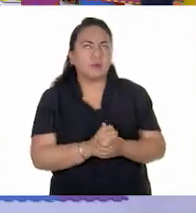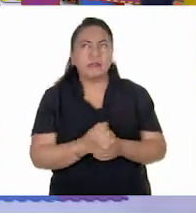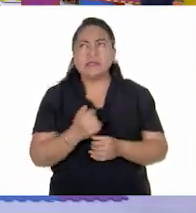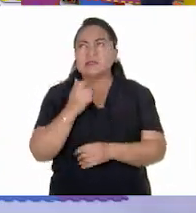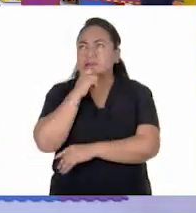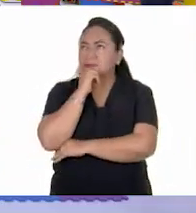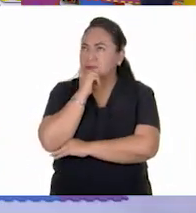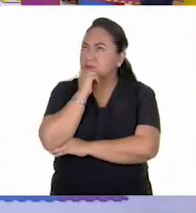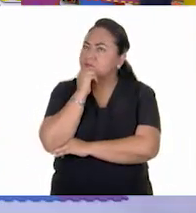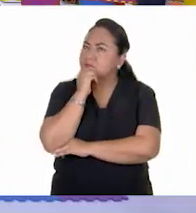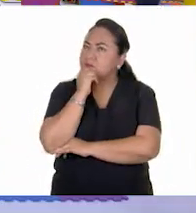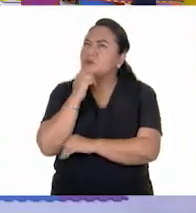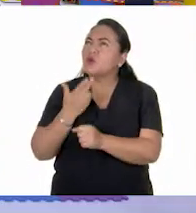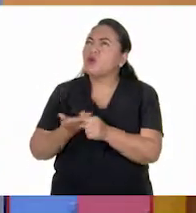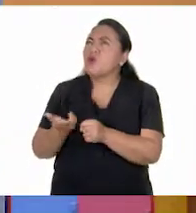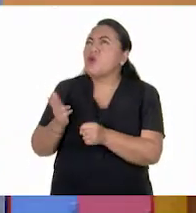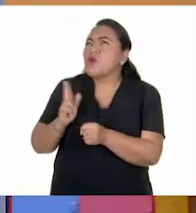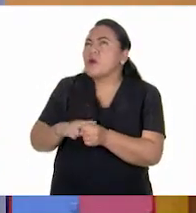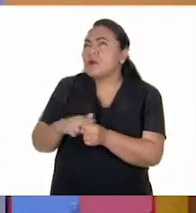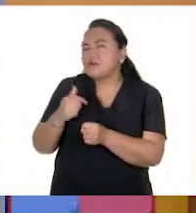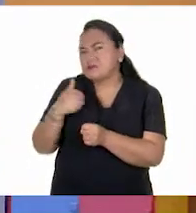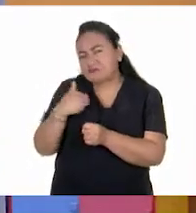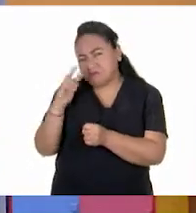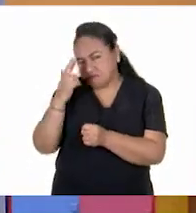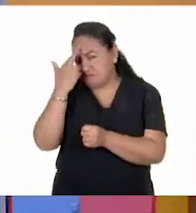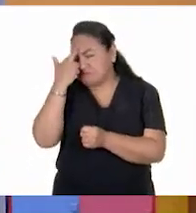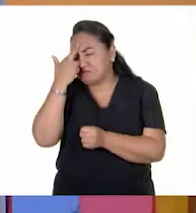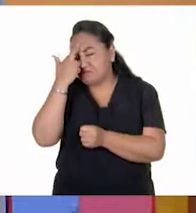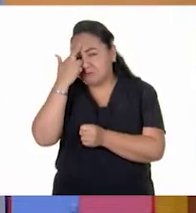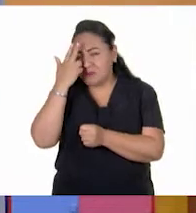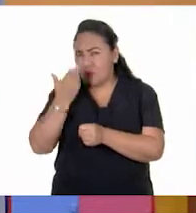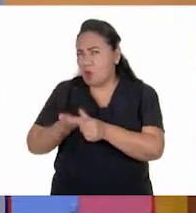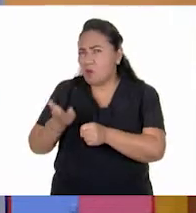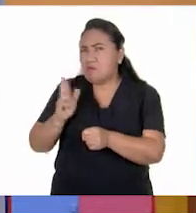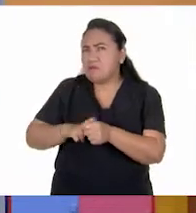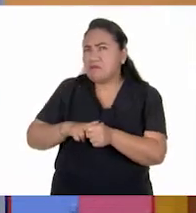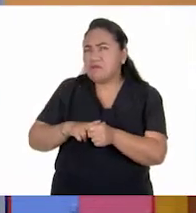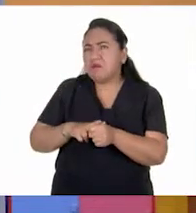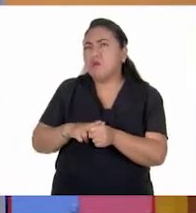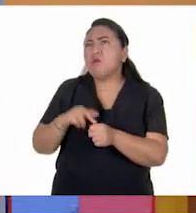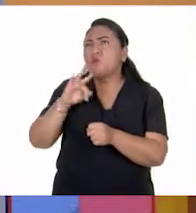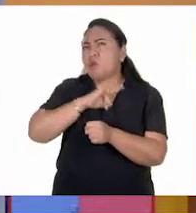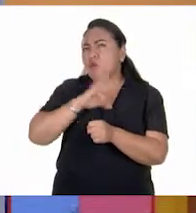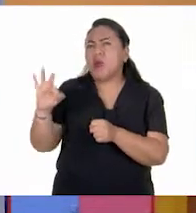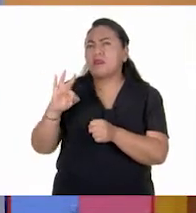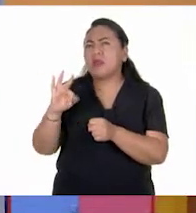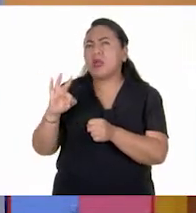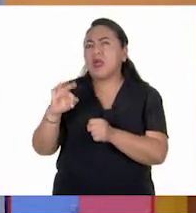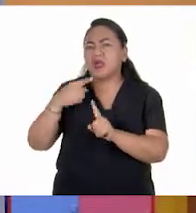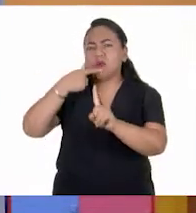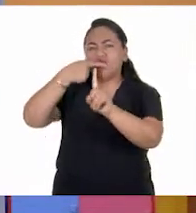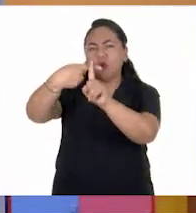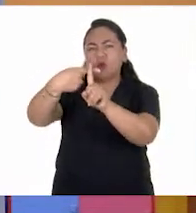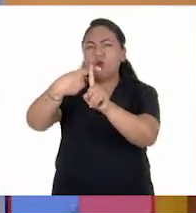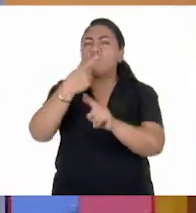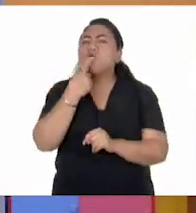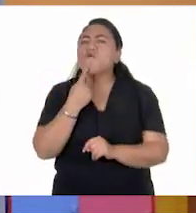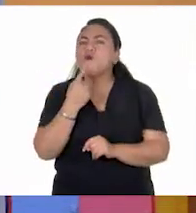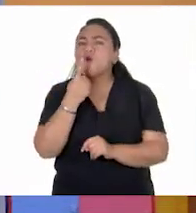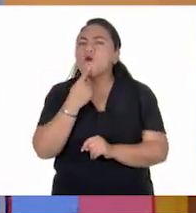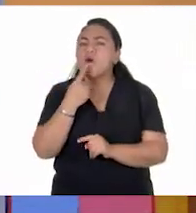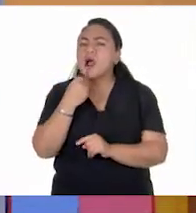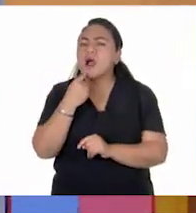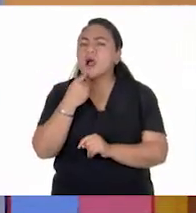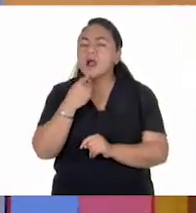hospital? Pues yo recuerdo que un hospital se puede representar con una cruz roja. Muy